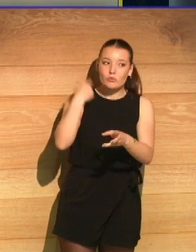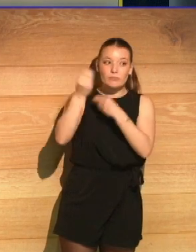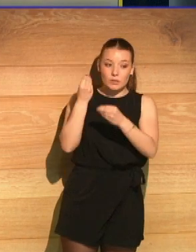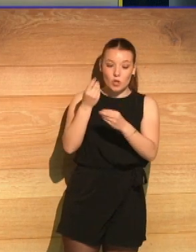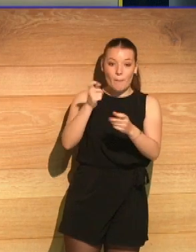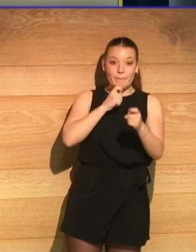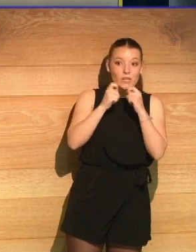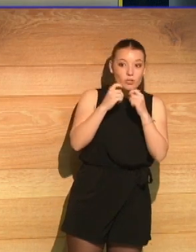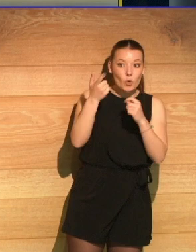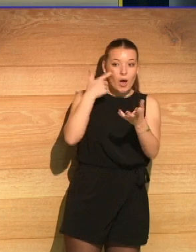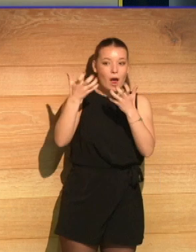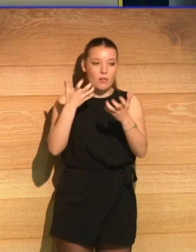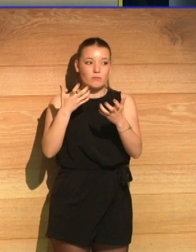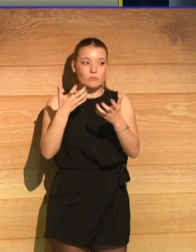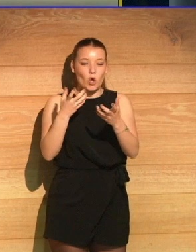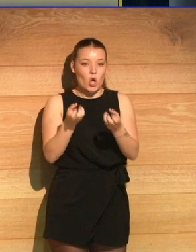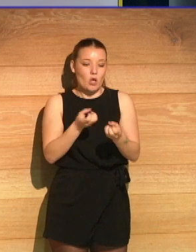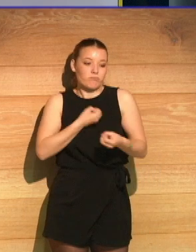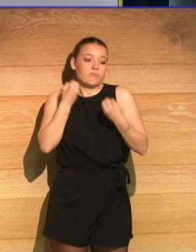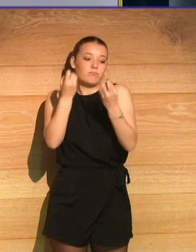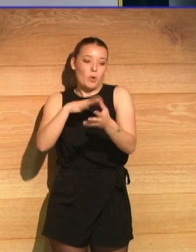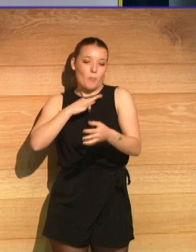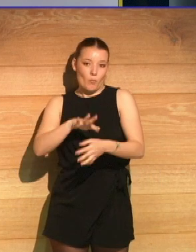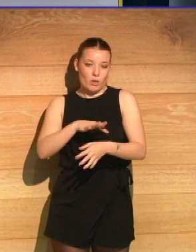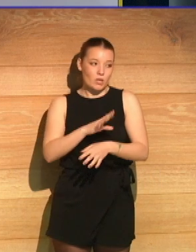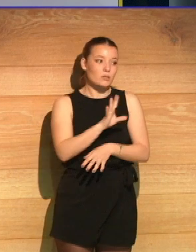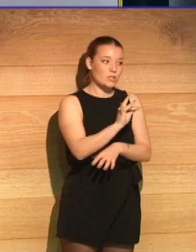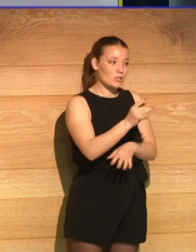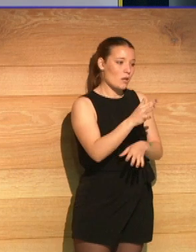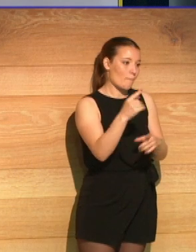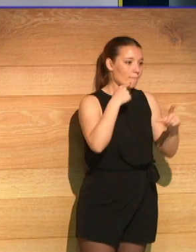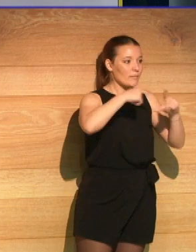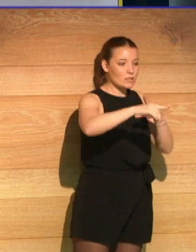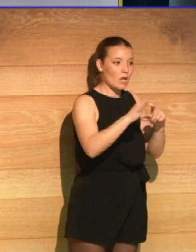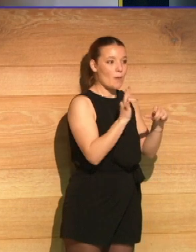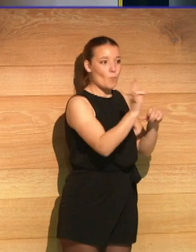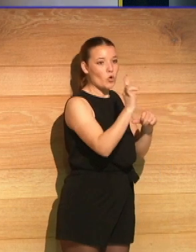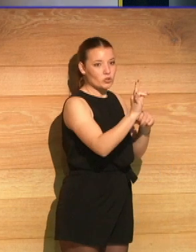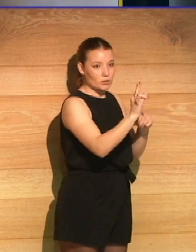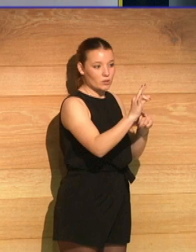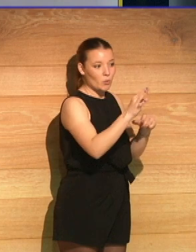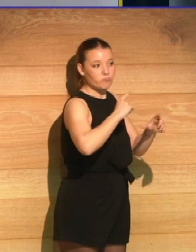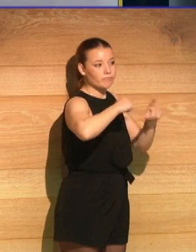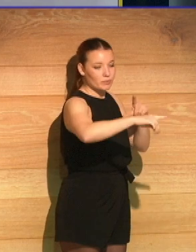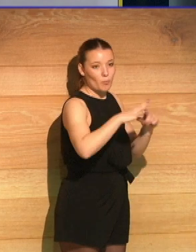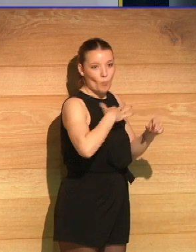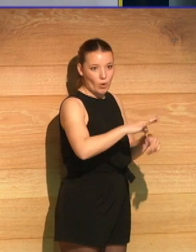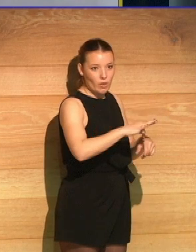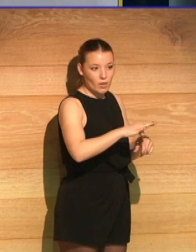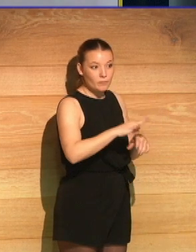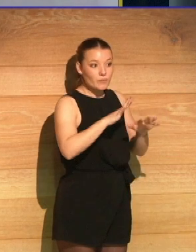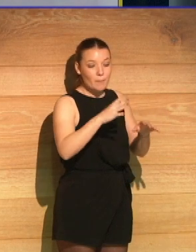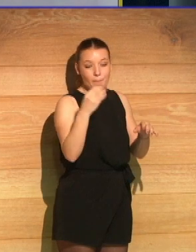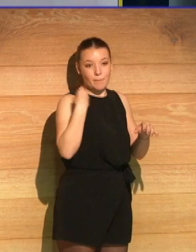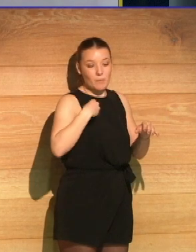tienen mucho que decir. Sí, desde luego, hay que lanzar mensajes positivos, como hace Tadeusz, ¿no? Que es un drama, pero es una comedia. La verdad es que hay